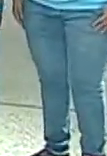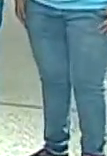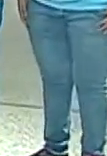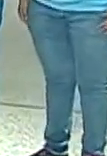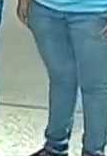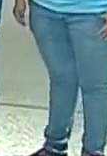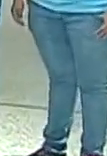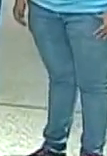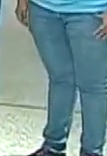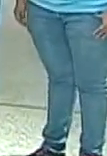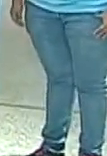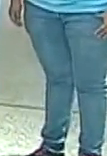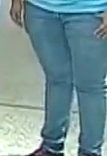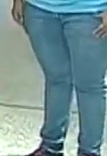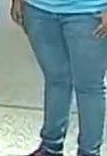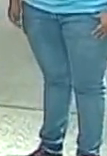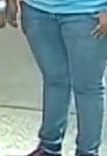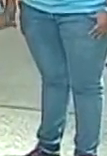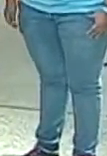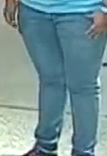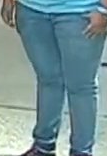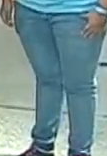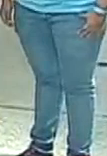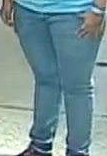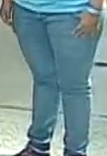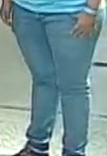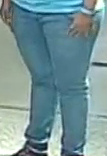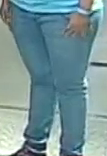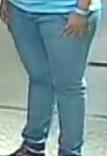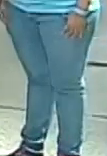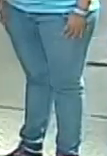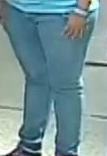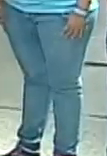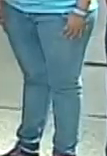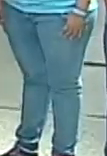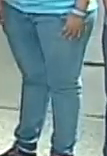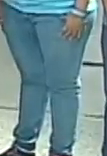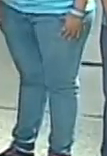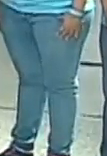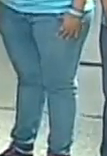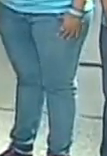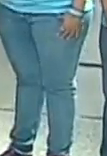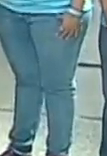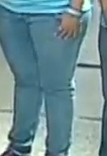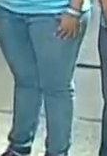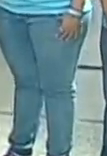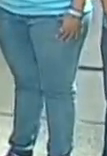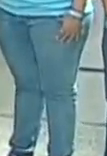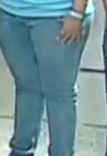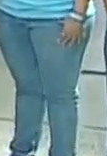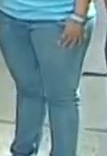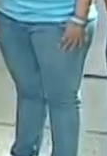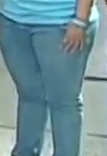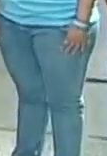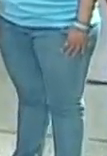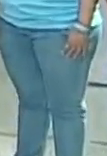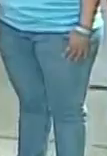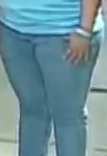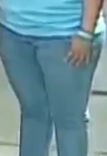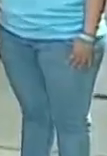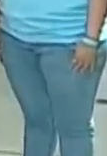alegría enorme. Primero porque usted ha bajado unas orientaciones bien importantes. Se han desplegado estas